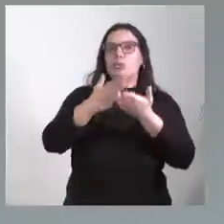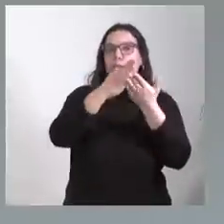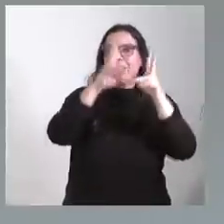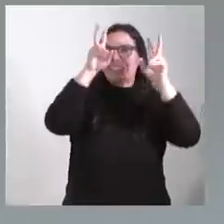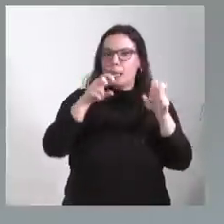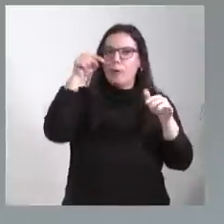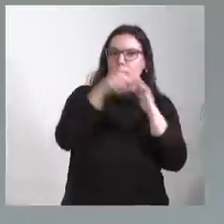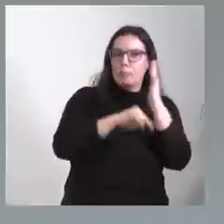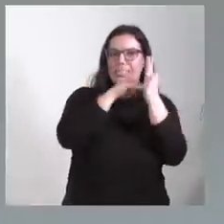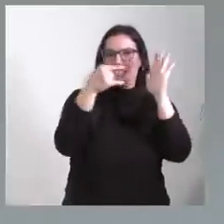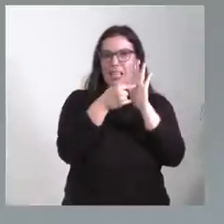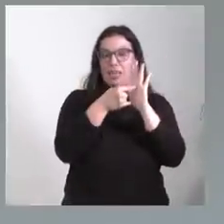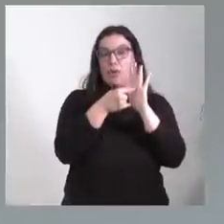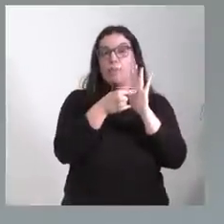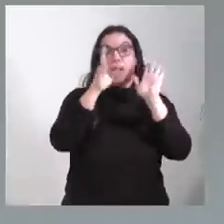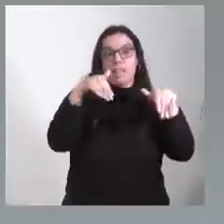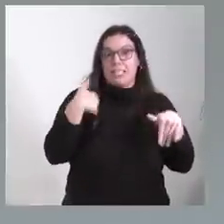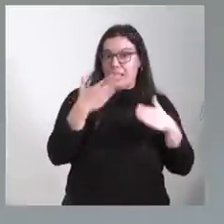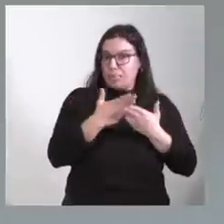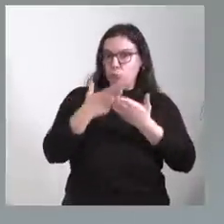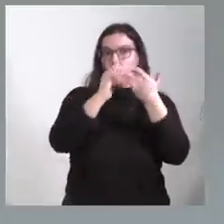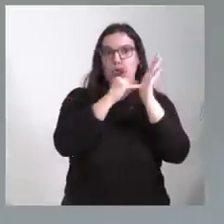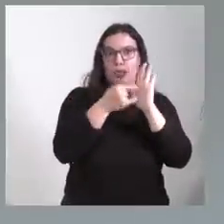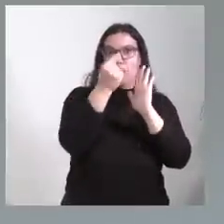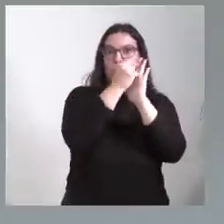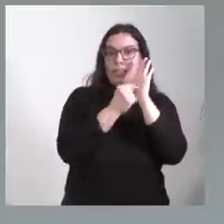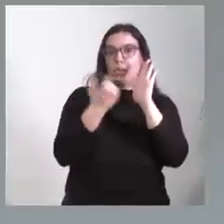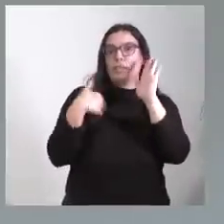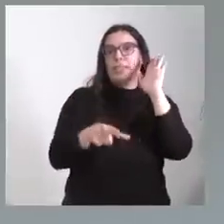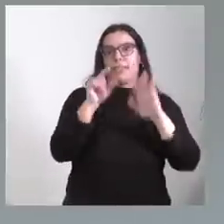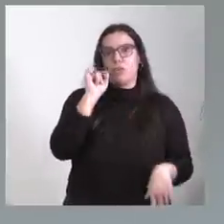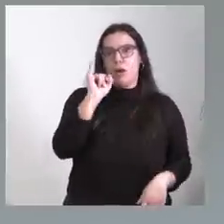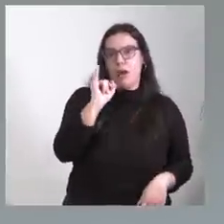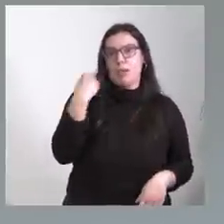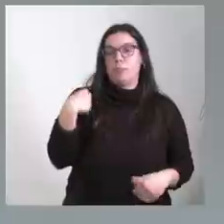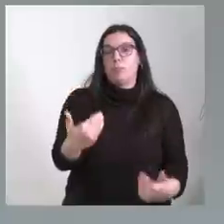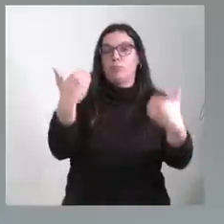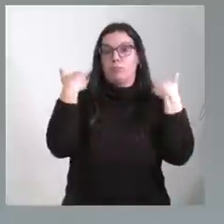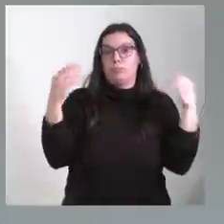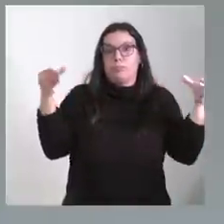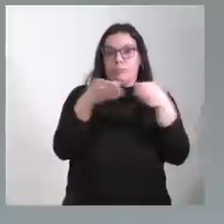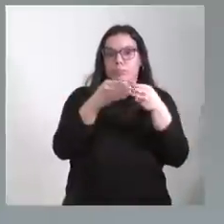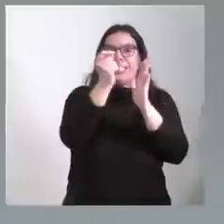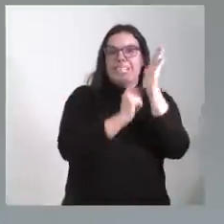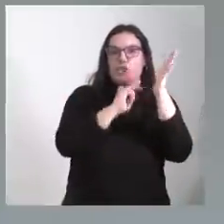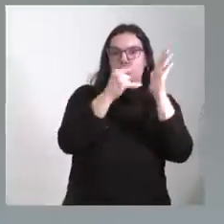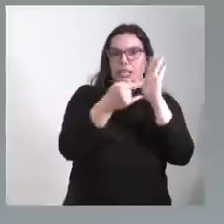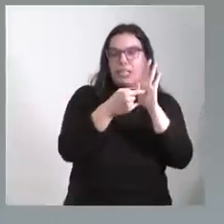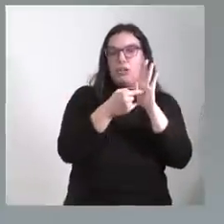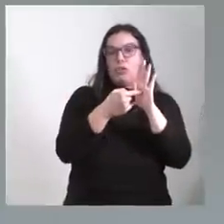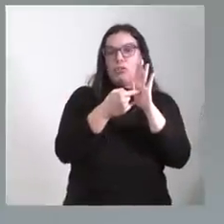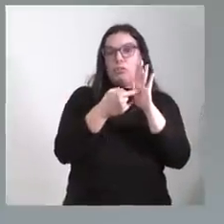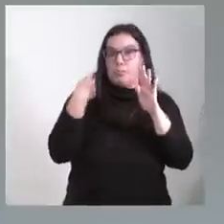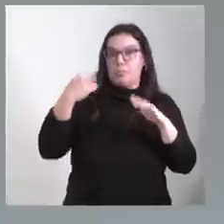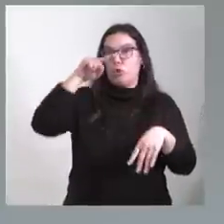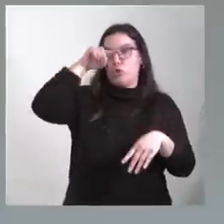asunto y el asunto se ha estudiado técnicamente y ha habido una decisión por parte del órgano competente con criterios técnicos que es la consejería